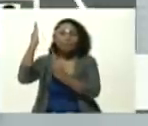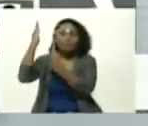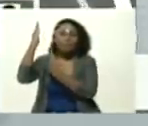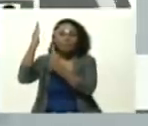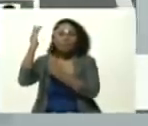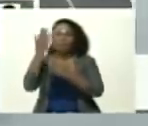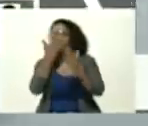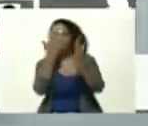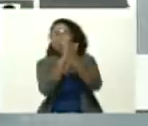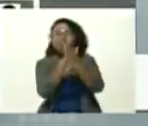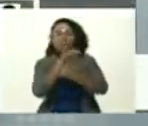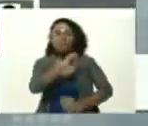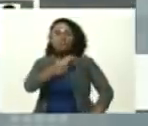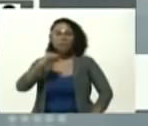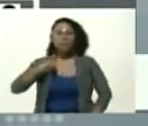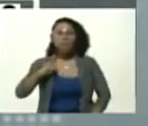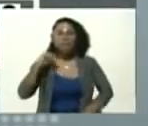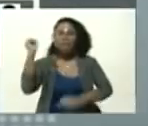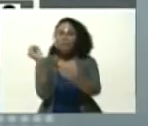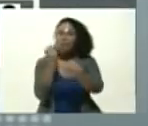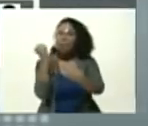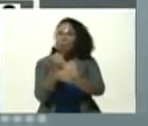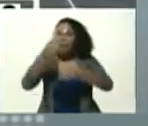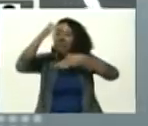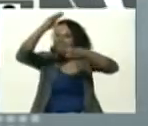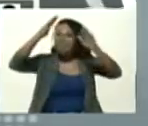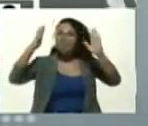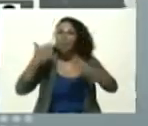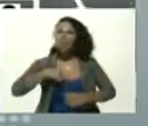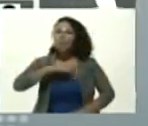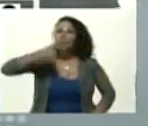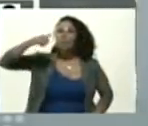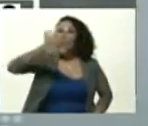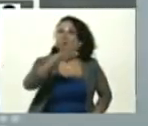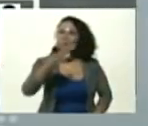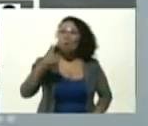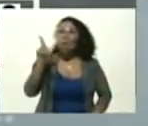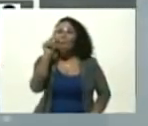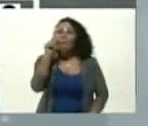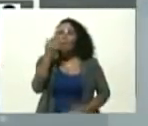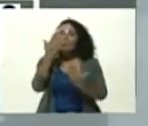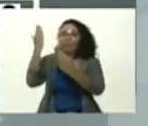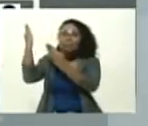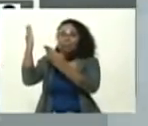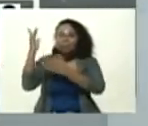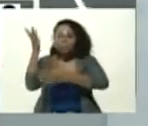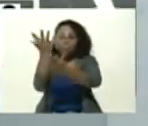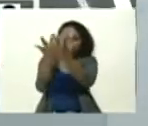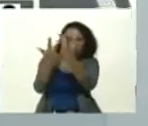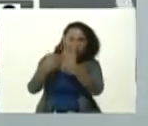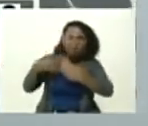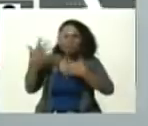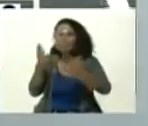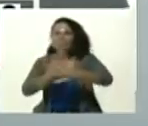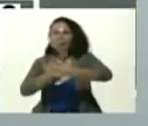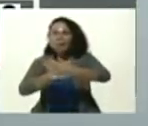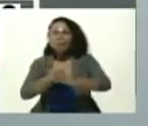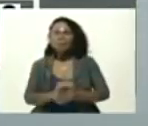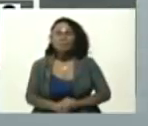frente personalmente de las labores de atención de nuestro pueblo. Luis José Marcano, adelante, cuéntanoslo todo,